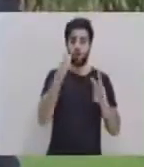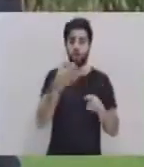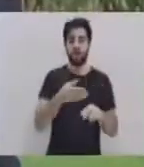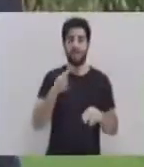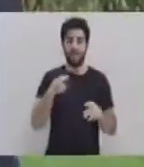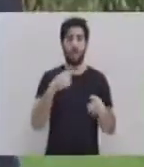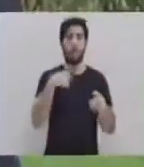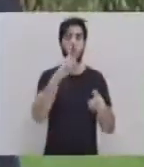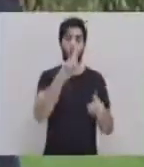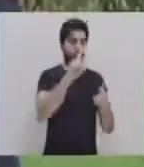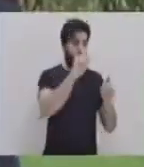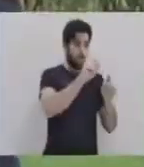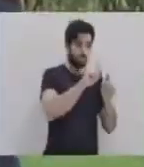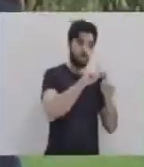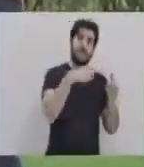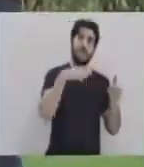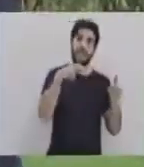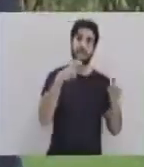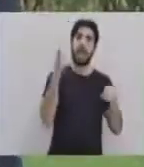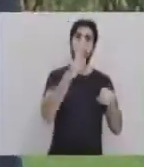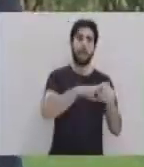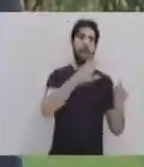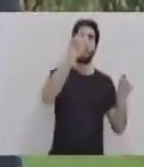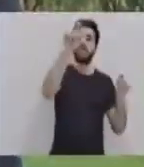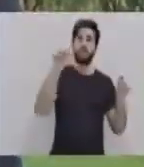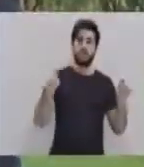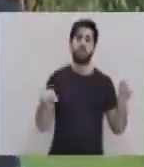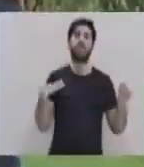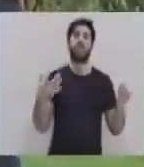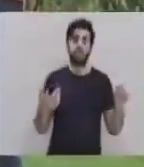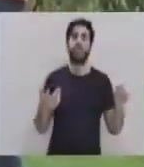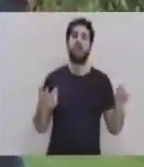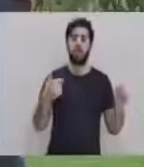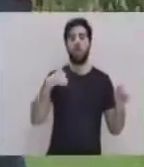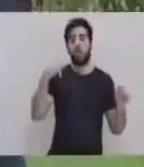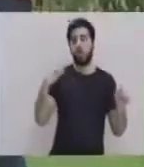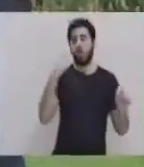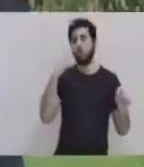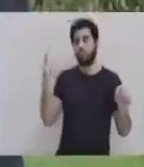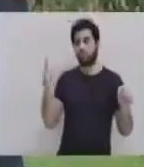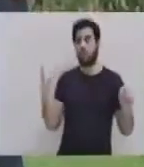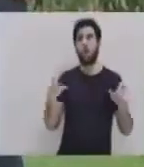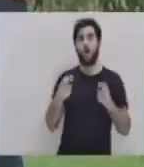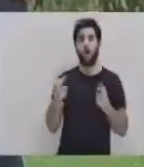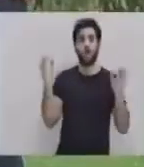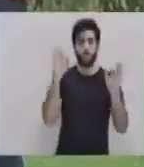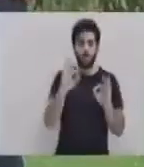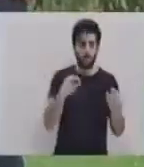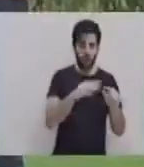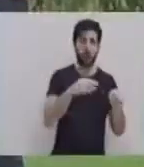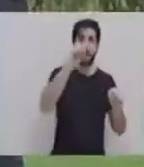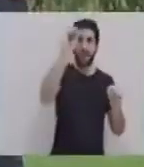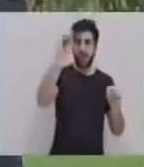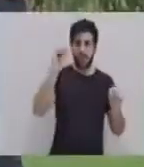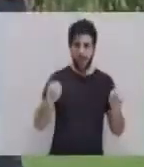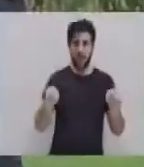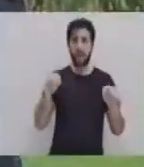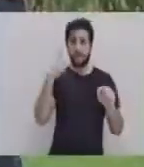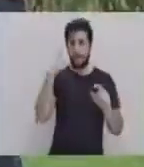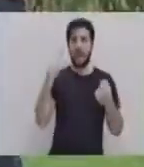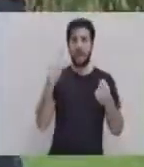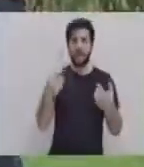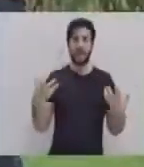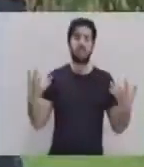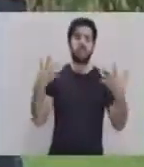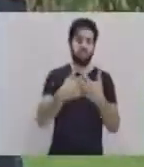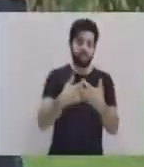que necesitamos. Y para ello lo que vamos a hacer es tomar el resultado de menos 8 partido 3 y ponerlo